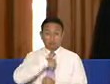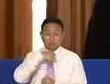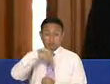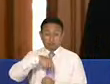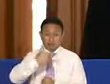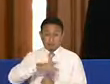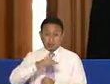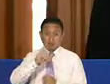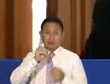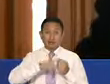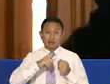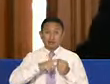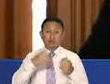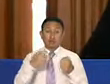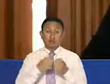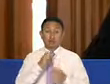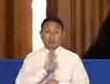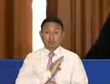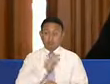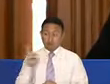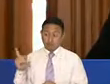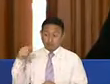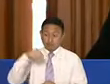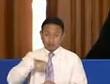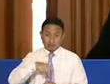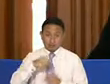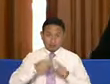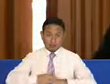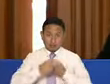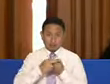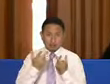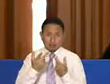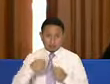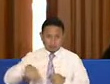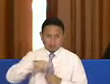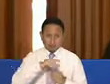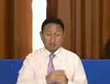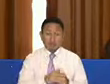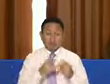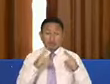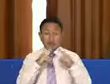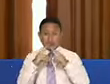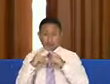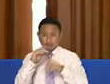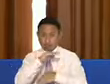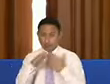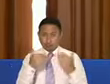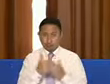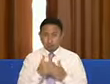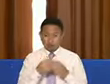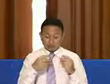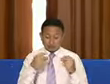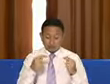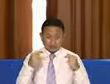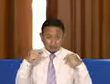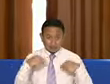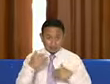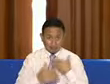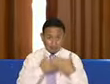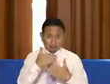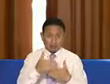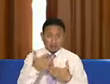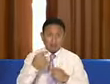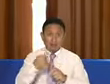un equipo técnico para empezar a trabajar desde ella para llegar lo más rápido